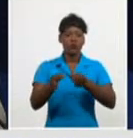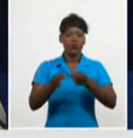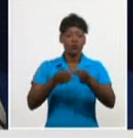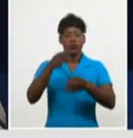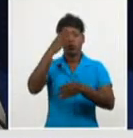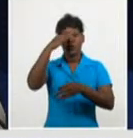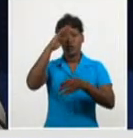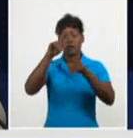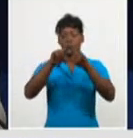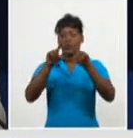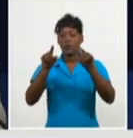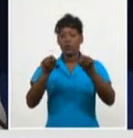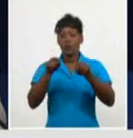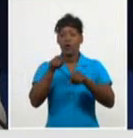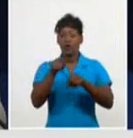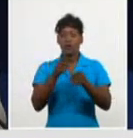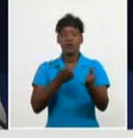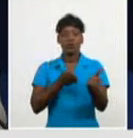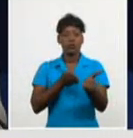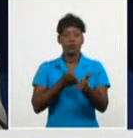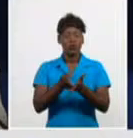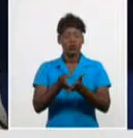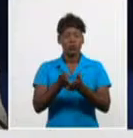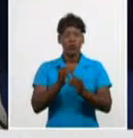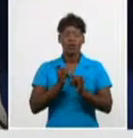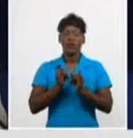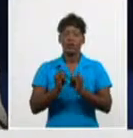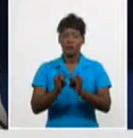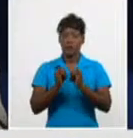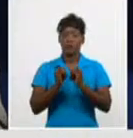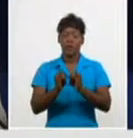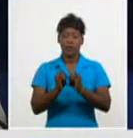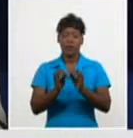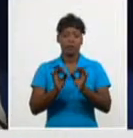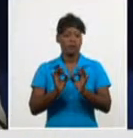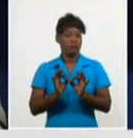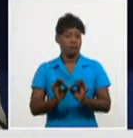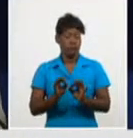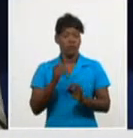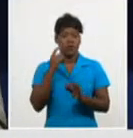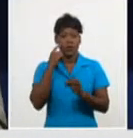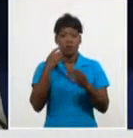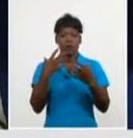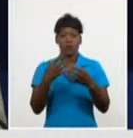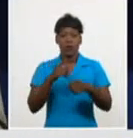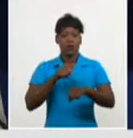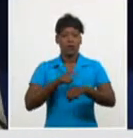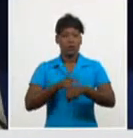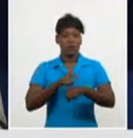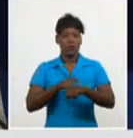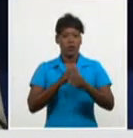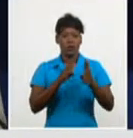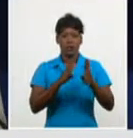y que se irá informando, que es lo más importante, en cada momento qué medidas se van a